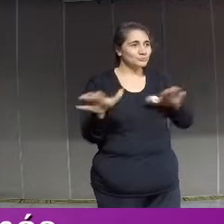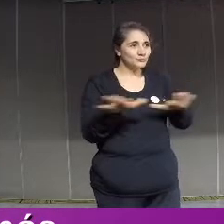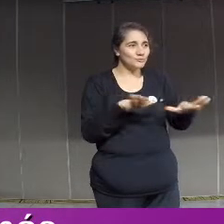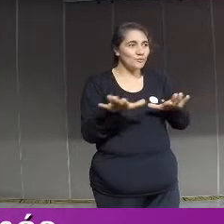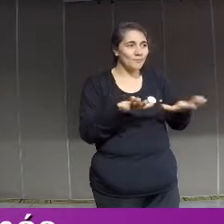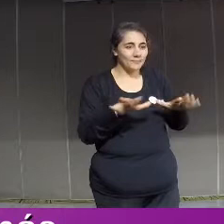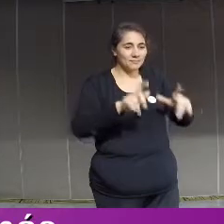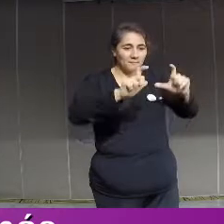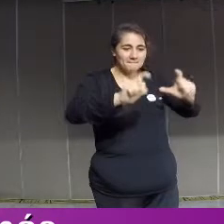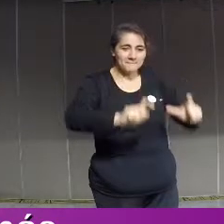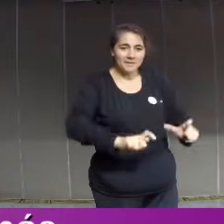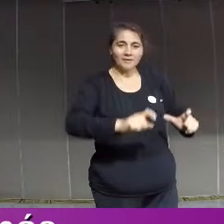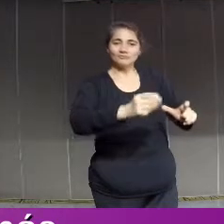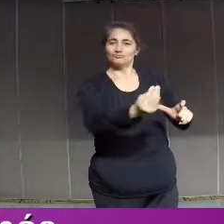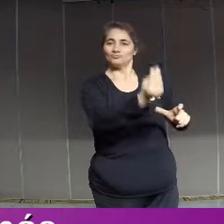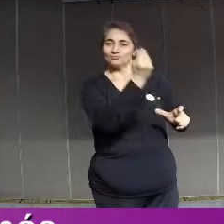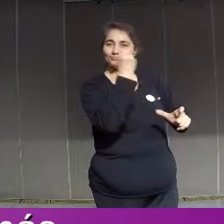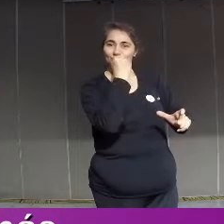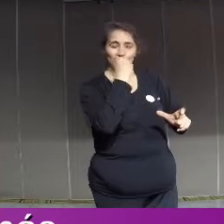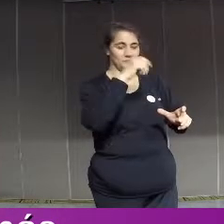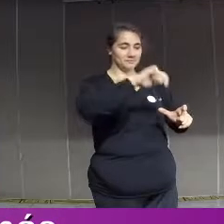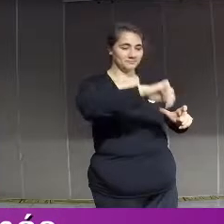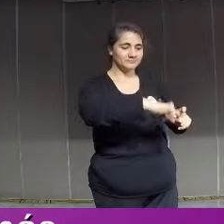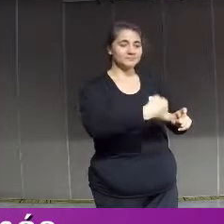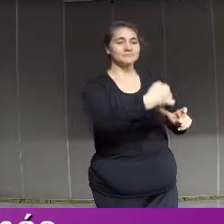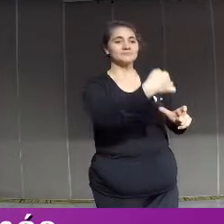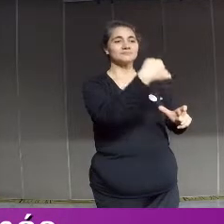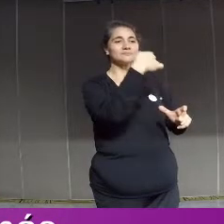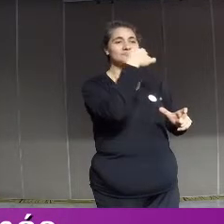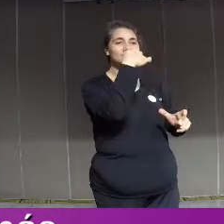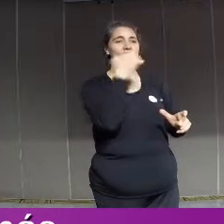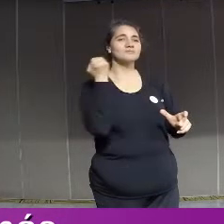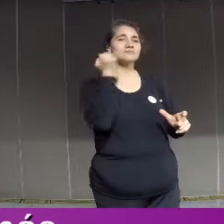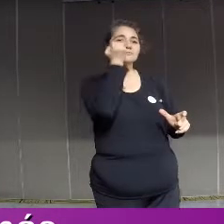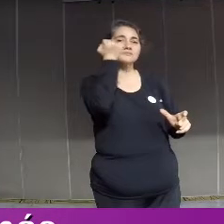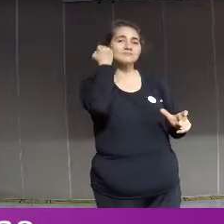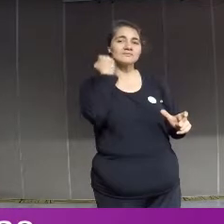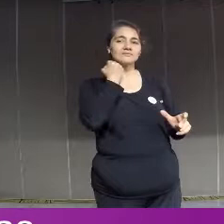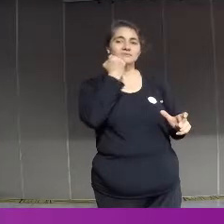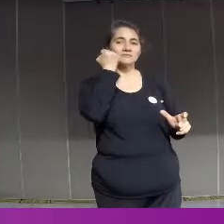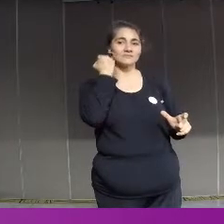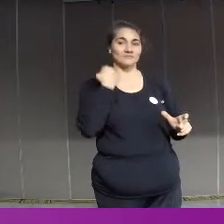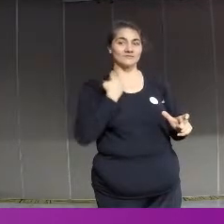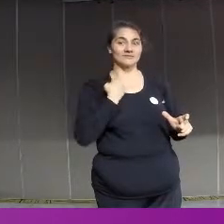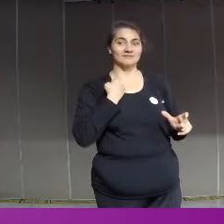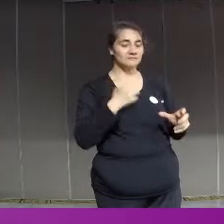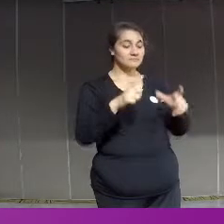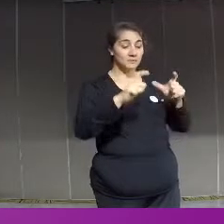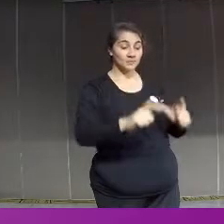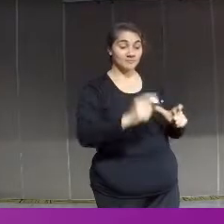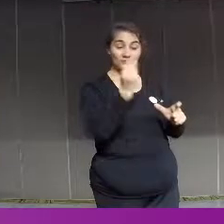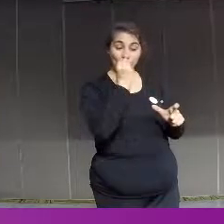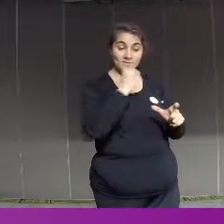uno puede ver si yo ingreso menos. Igual el paciente está irradiado, así que tampoco nos podemos tomar media hora, pero